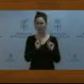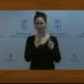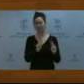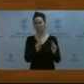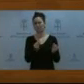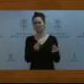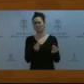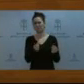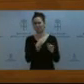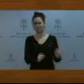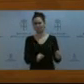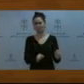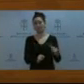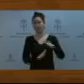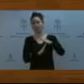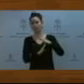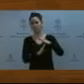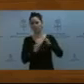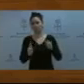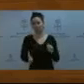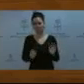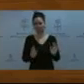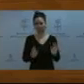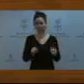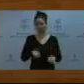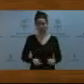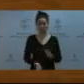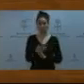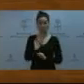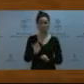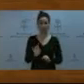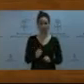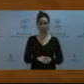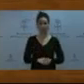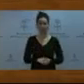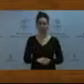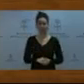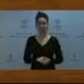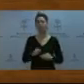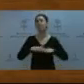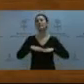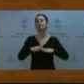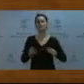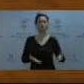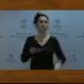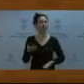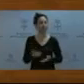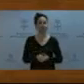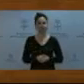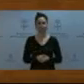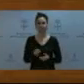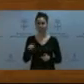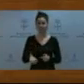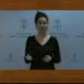ocurre eso. Al menos esas cosas no ocurren. Miren, debemos seguir